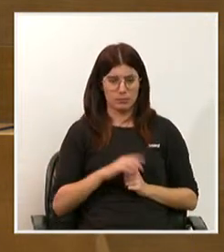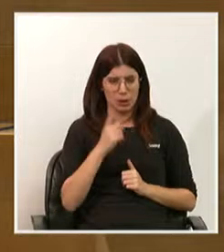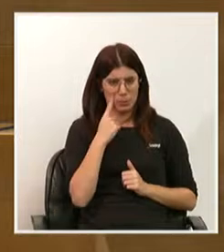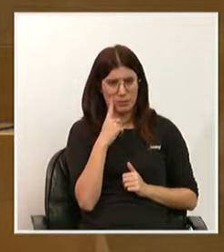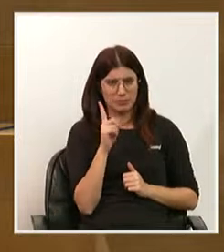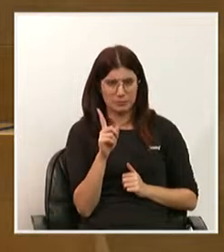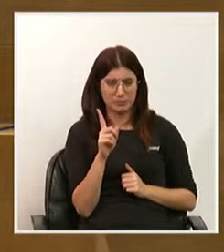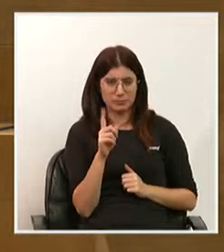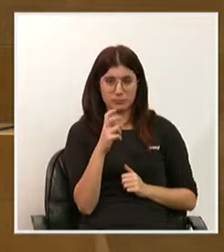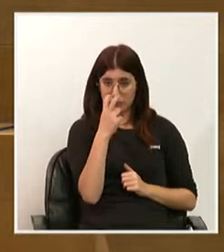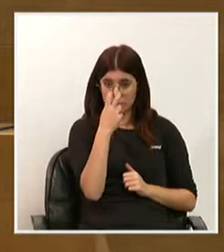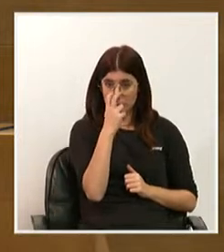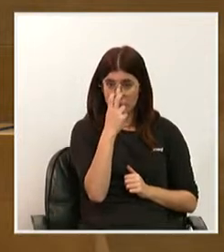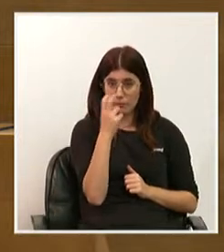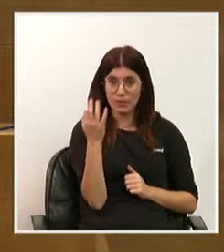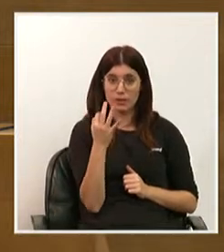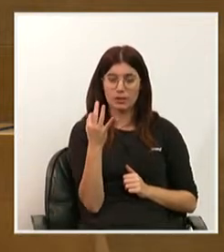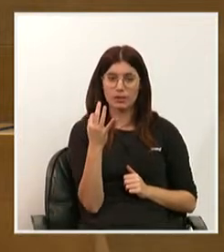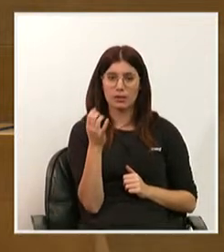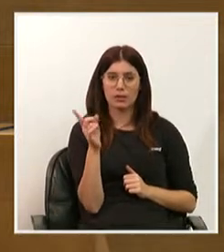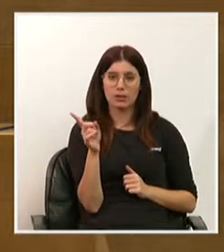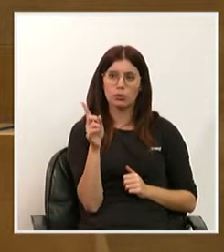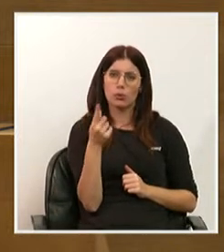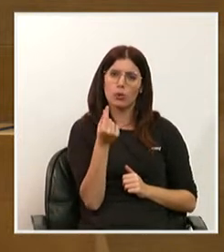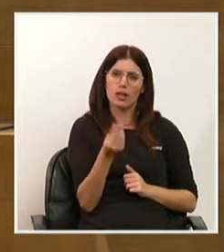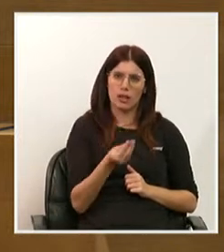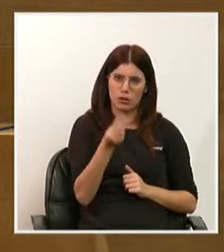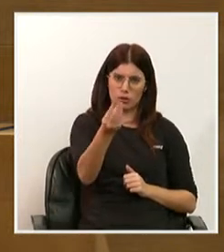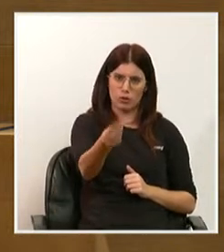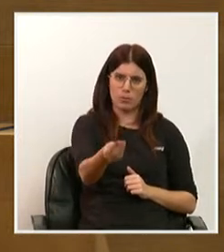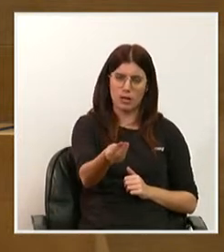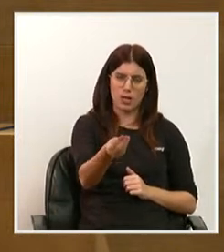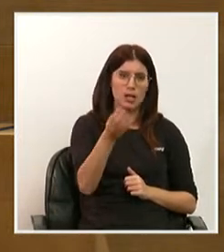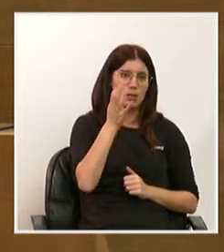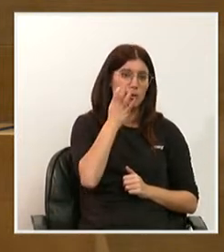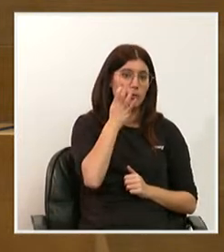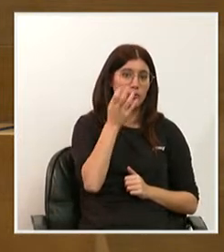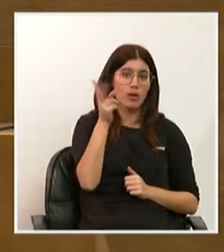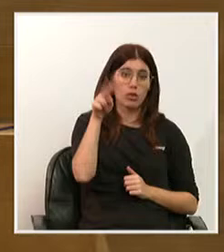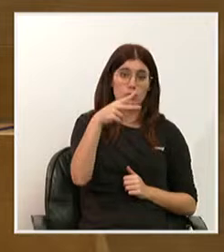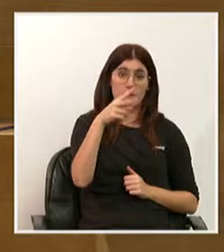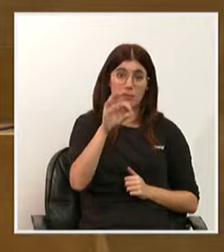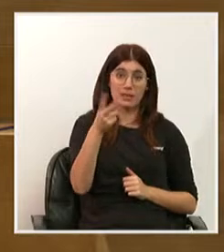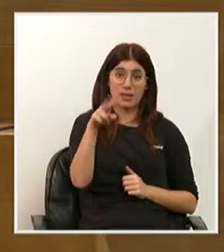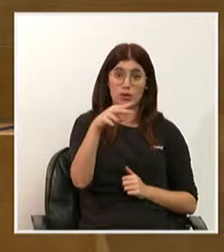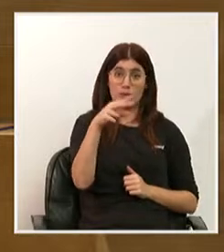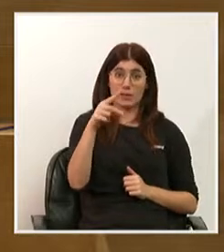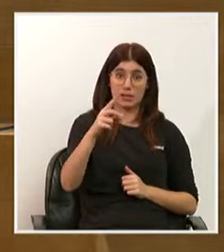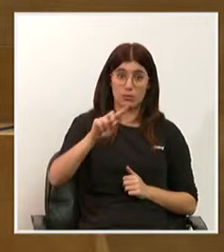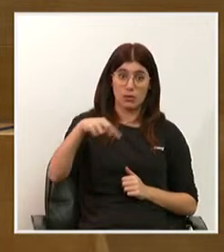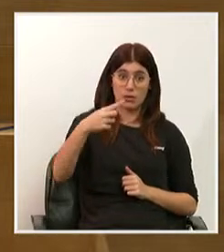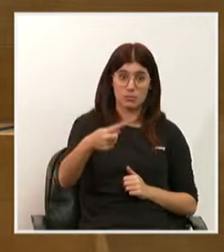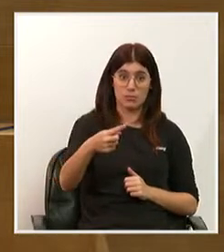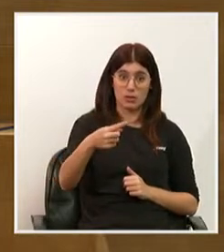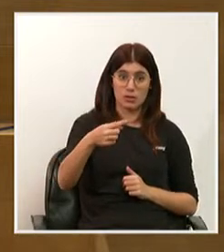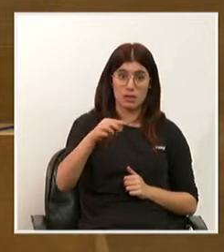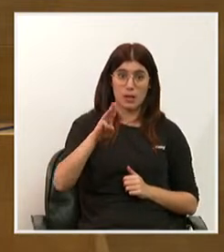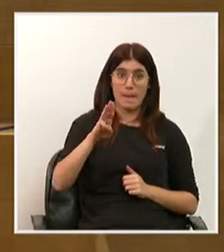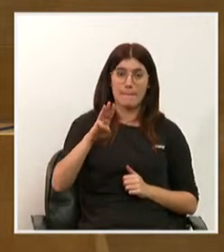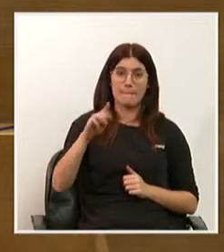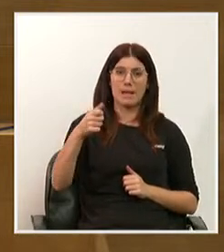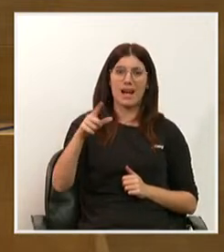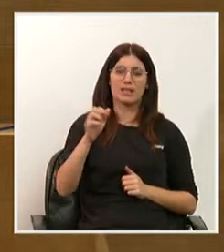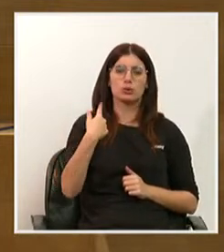es que lo curioso de esto es que ustedes le dan ese dinero después de que en el 2020 y 2021 el pegasus investigar el teléfono